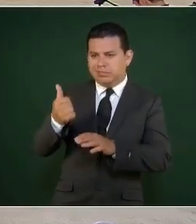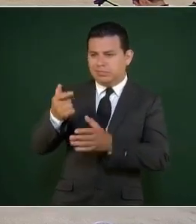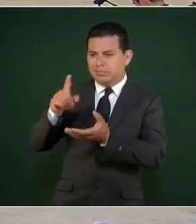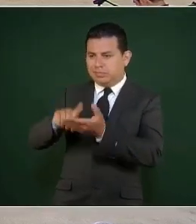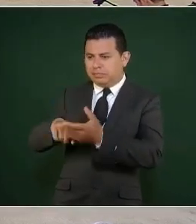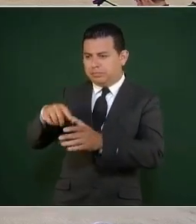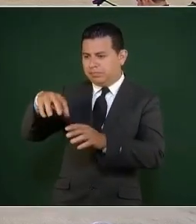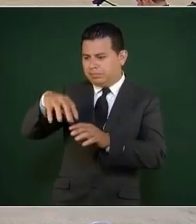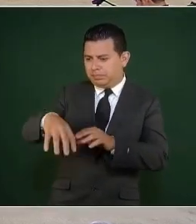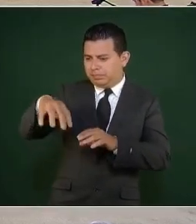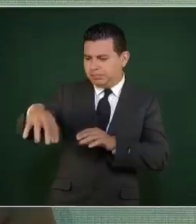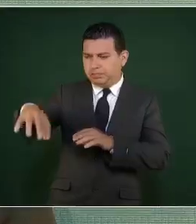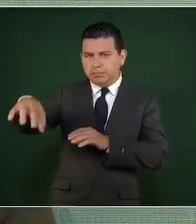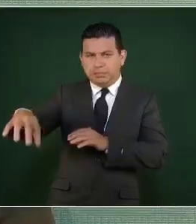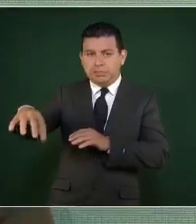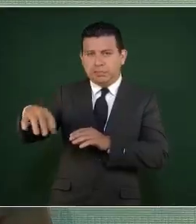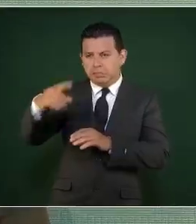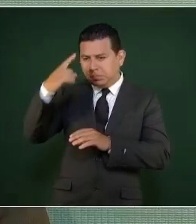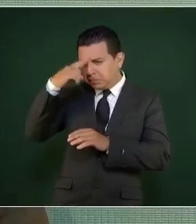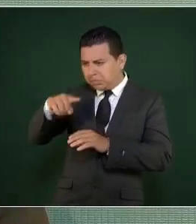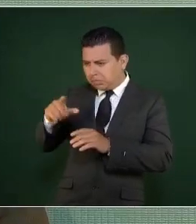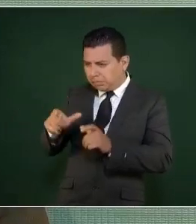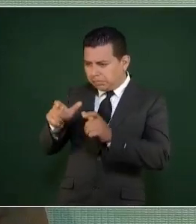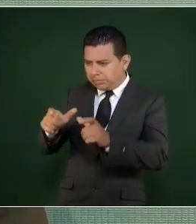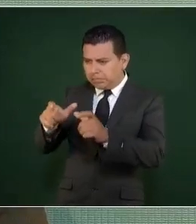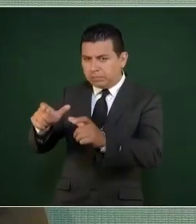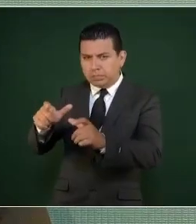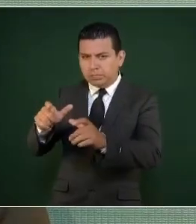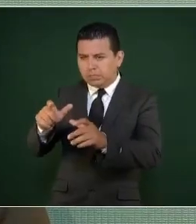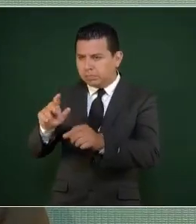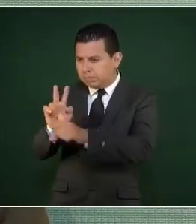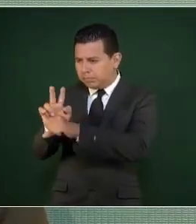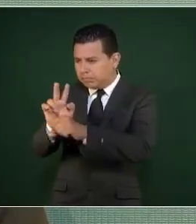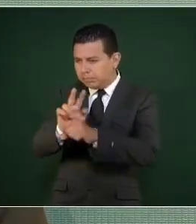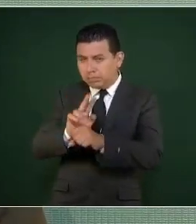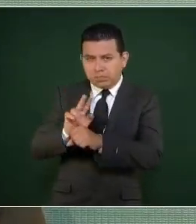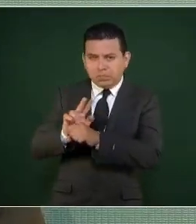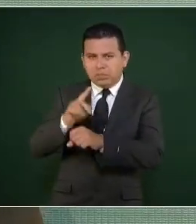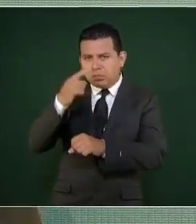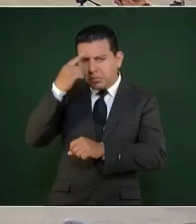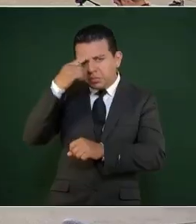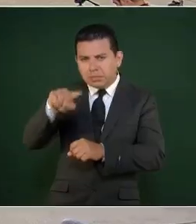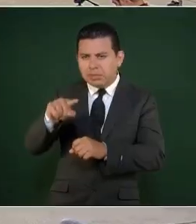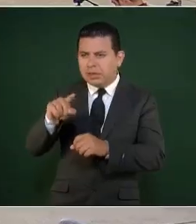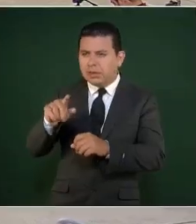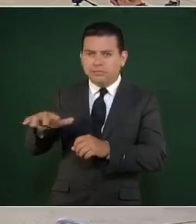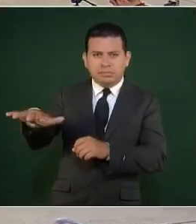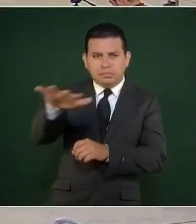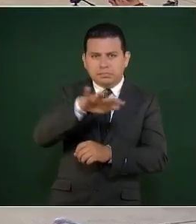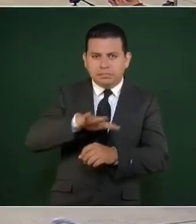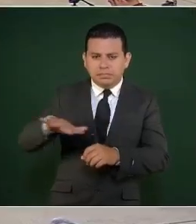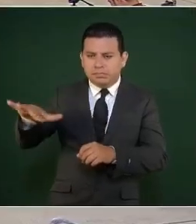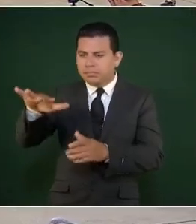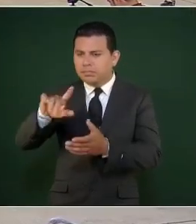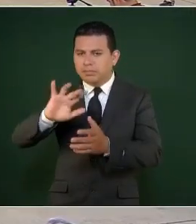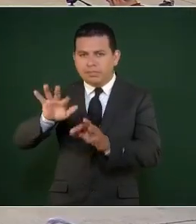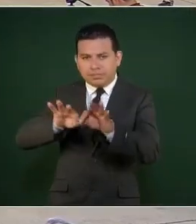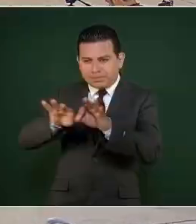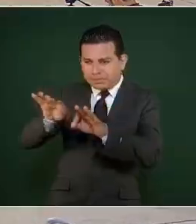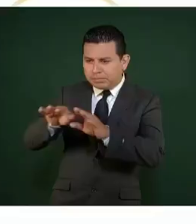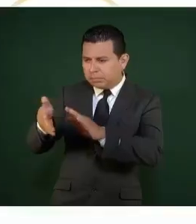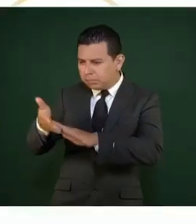destacamentos y bases de operaciones para poder dar la seguridad a todo lo que se está